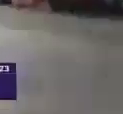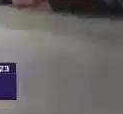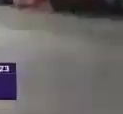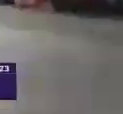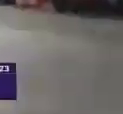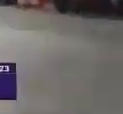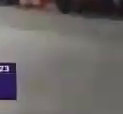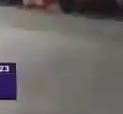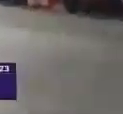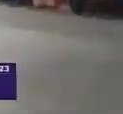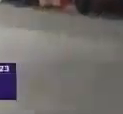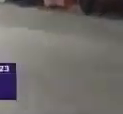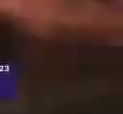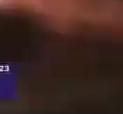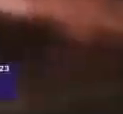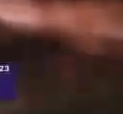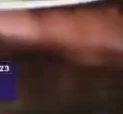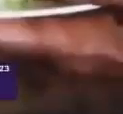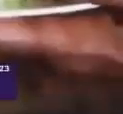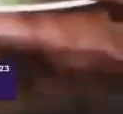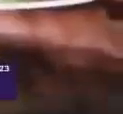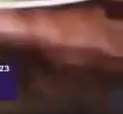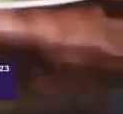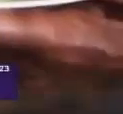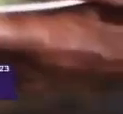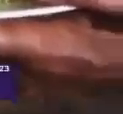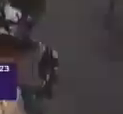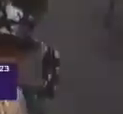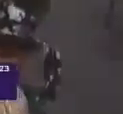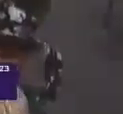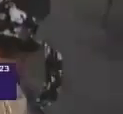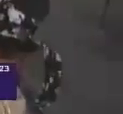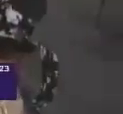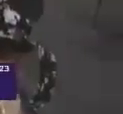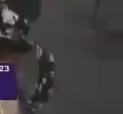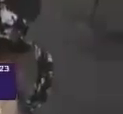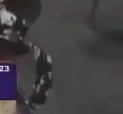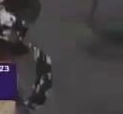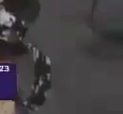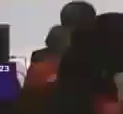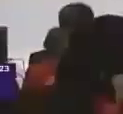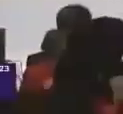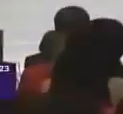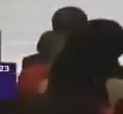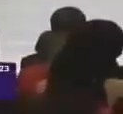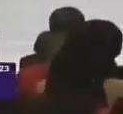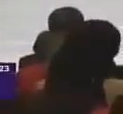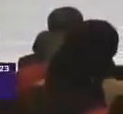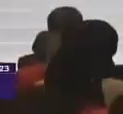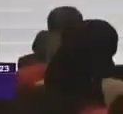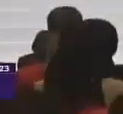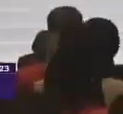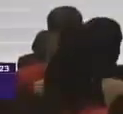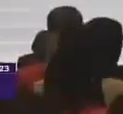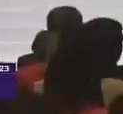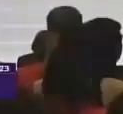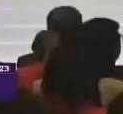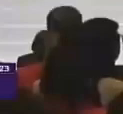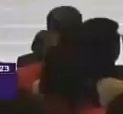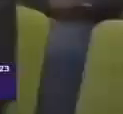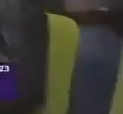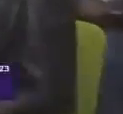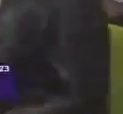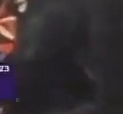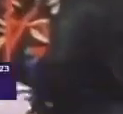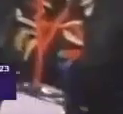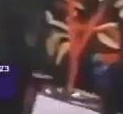Día de la Mujer Afrolatina y Afrocaribeña, se están realizando en Bogotá el Encuentro Internacional de Mujeres Afro. ¿Por qué